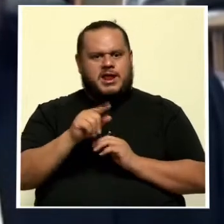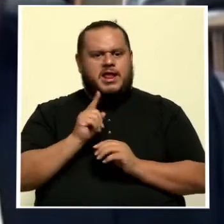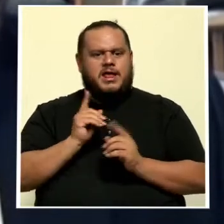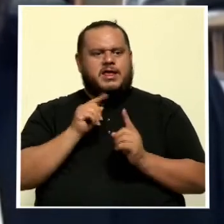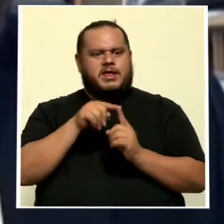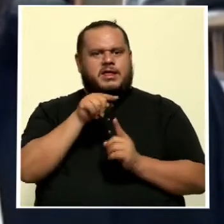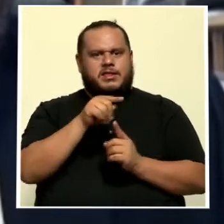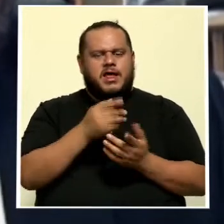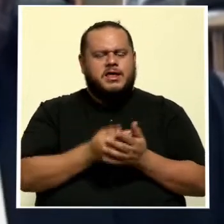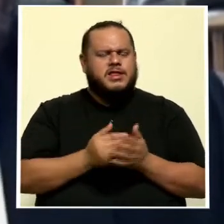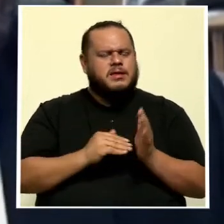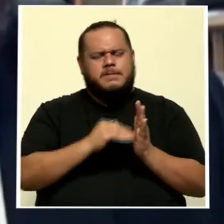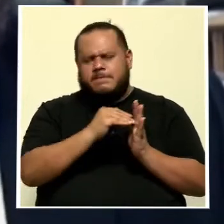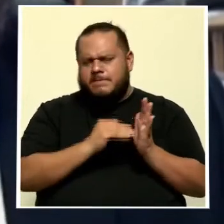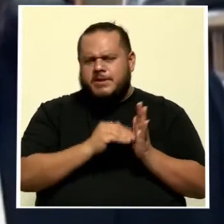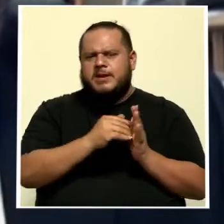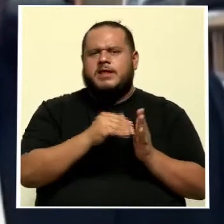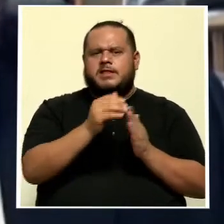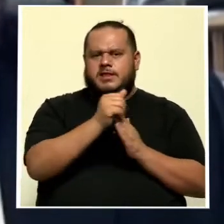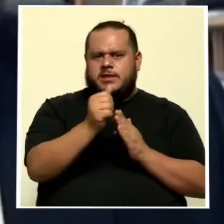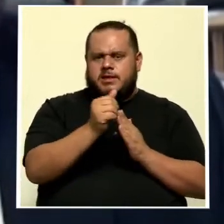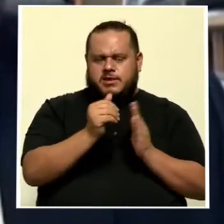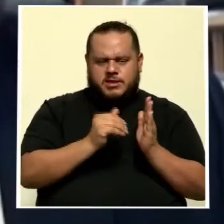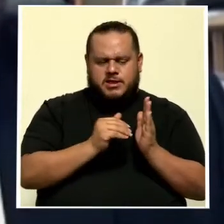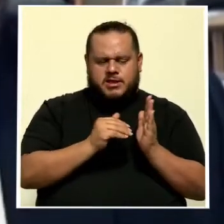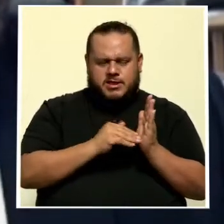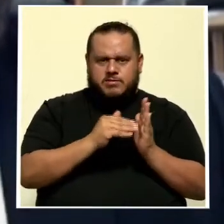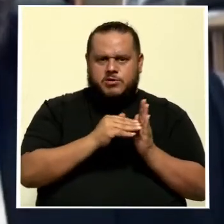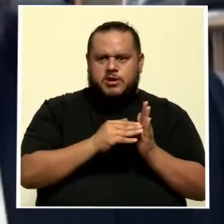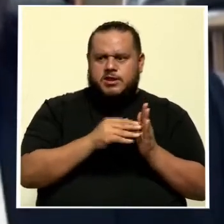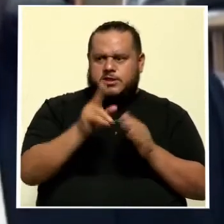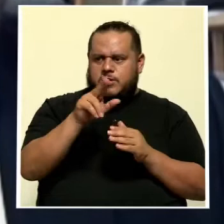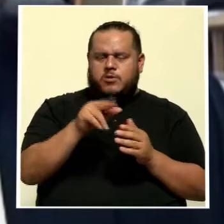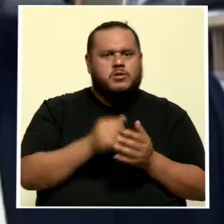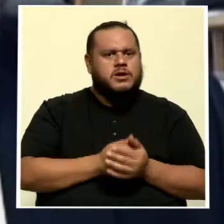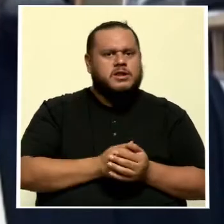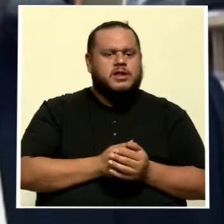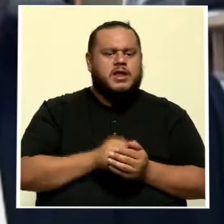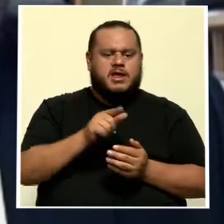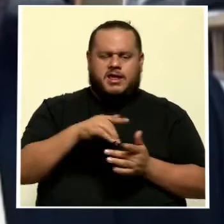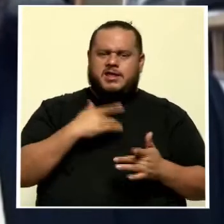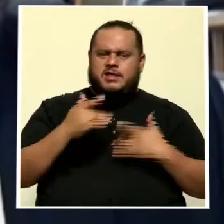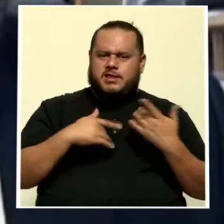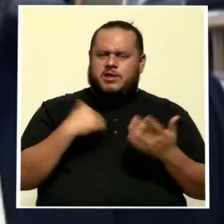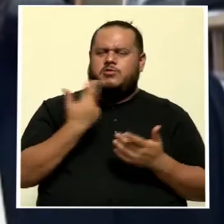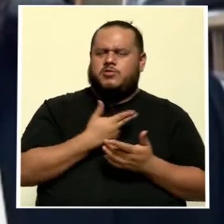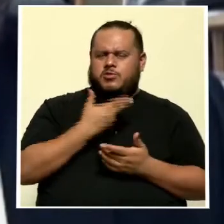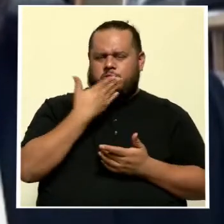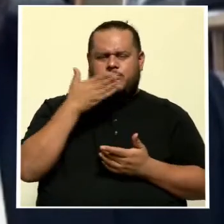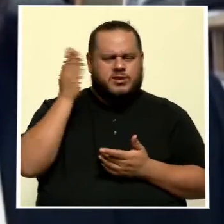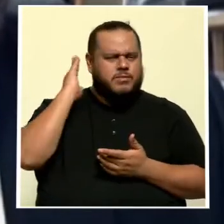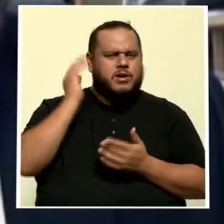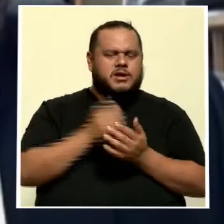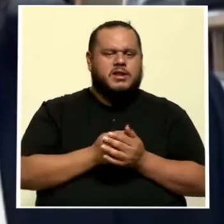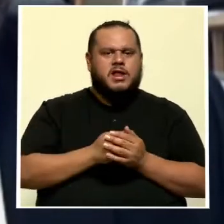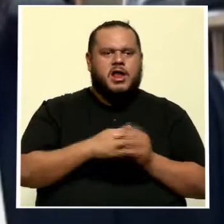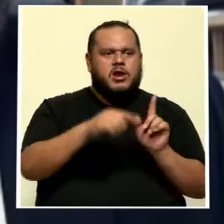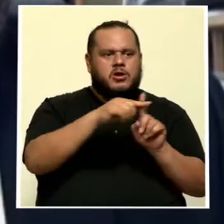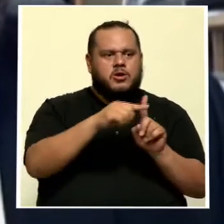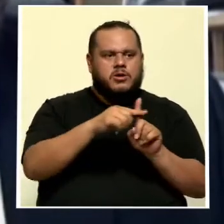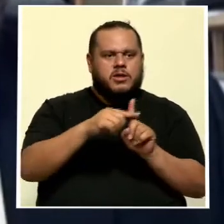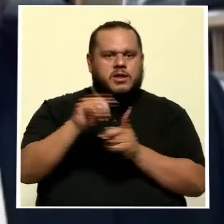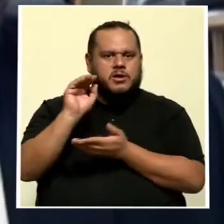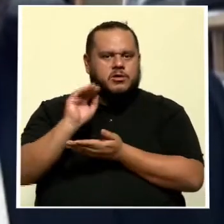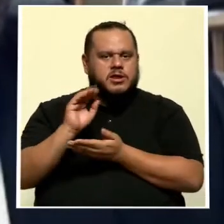miles de millones de colones. O sea, somos un tanto hipócritas en ese sentido. Lo de Cruzitas es una tragedia